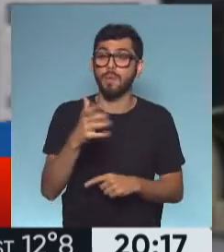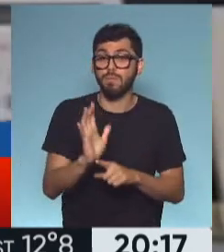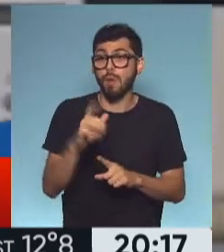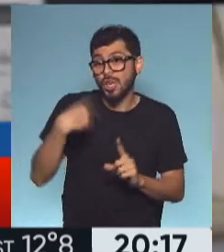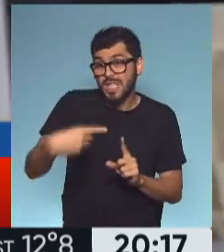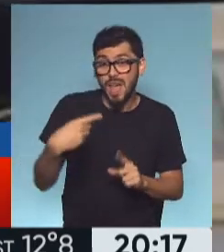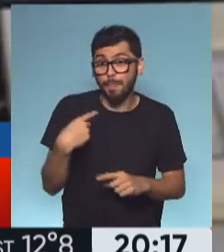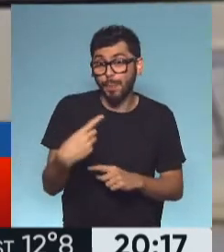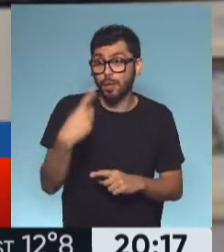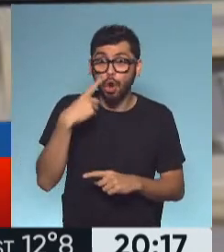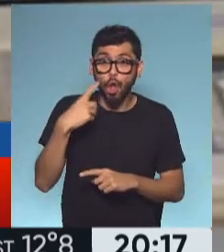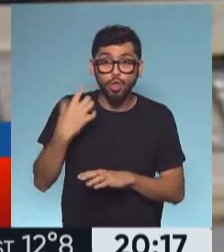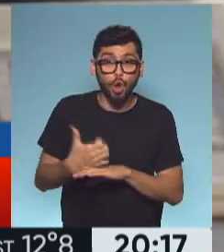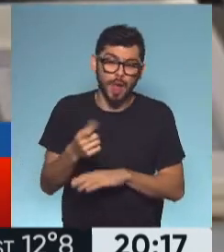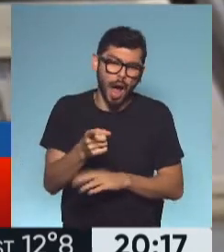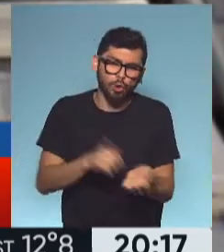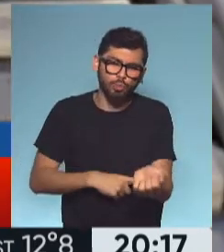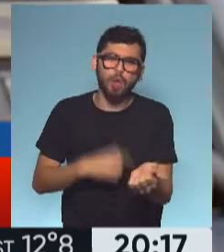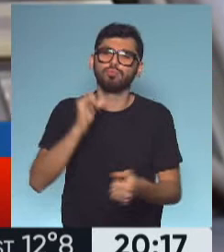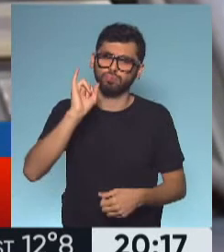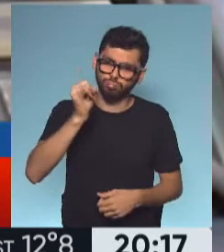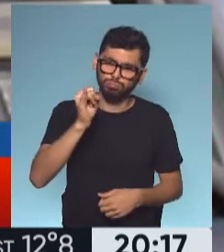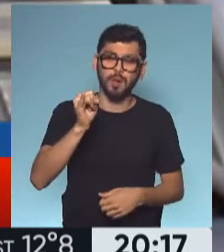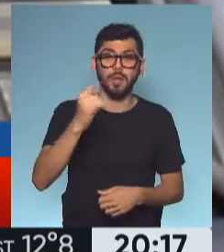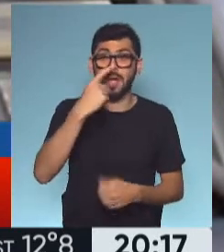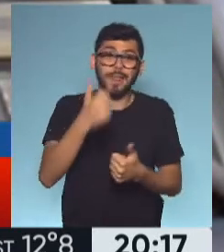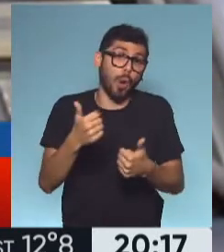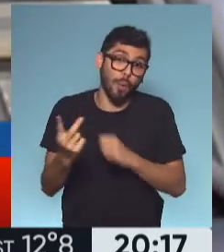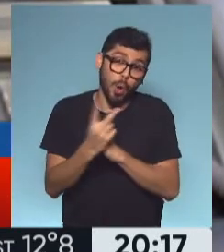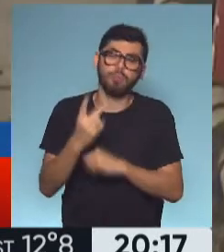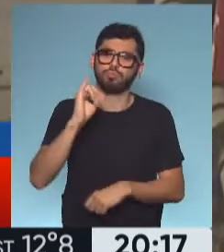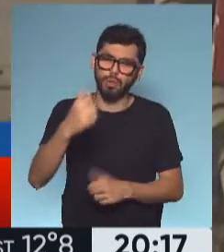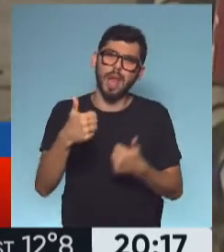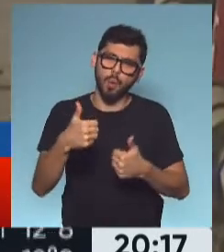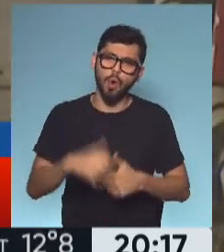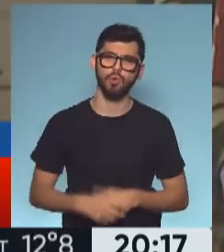recurrentes los controles. Ya sí, están sí, acostumbrados. Sí, así es. Está bueno para cuidarse. Está bueno, está bueno.